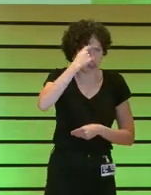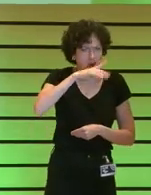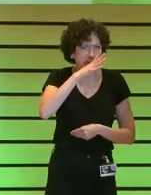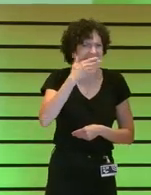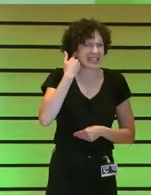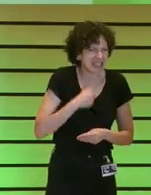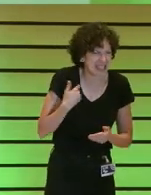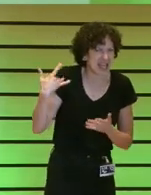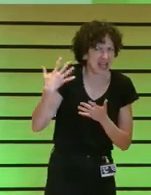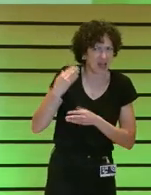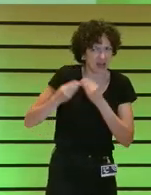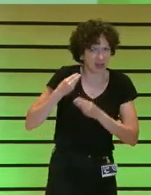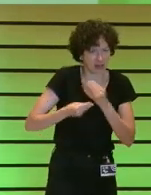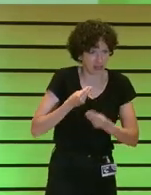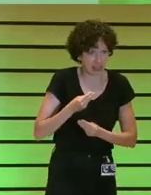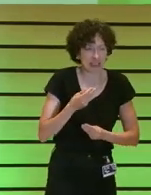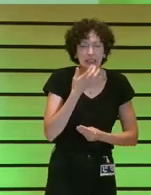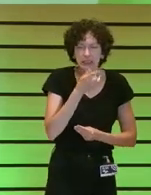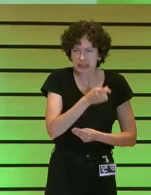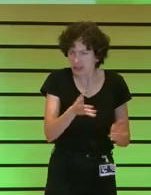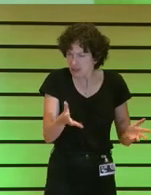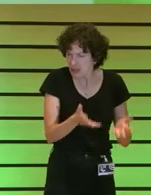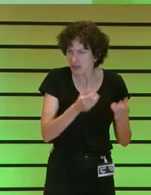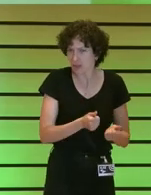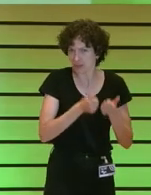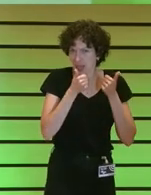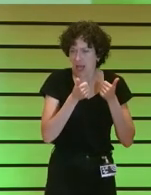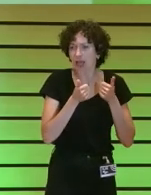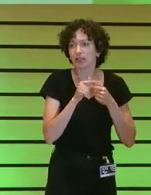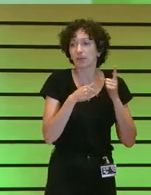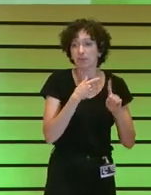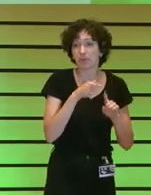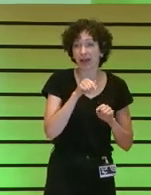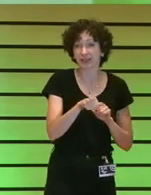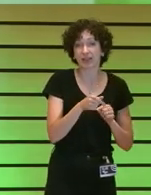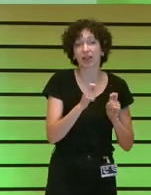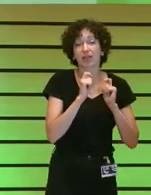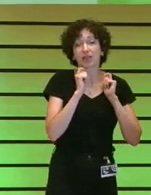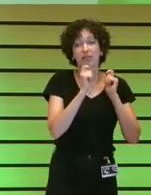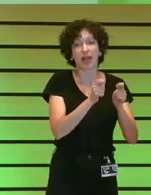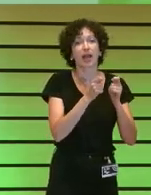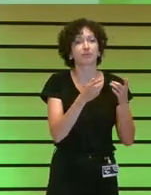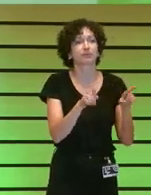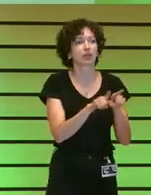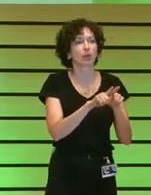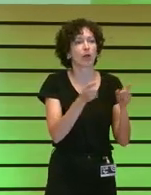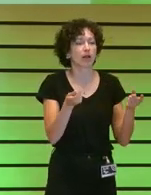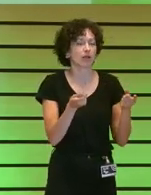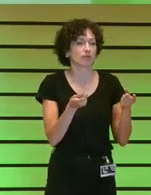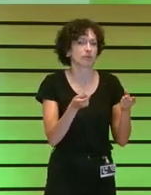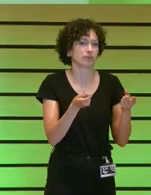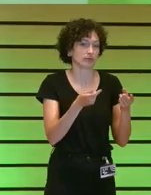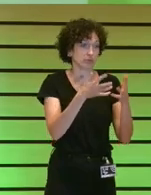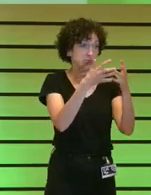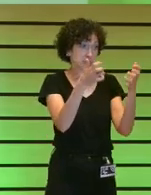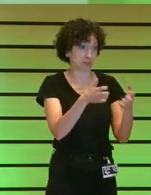si a esto se le diera un empujoncito más y se le dotara de eso que ahora se llama una narrativa no un discurso donde se